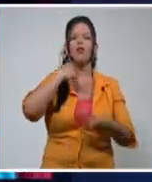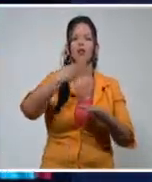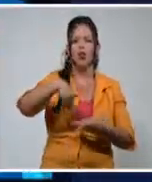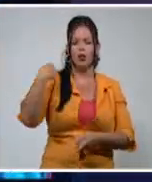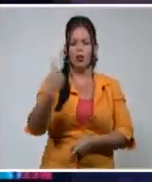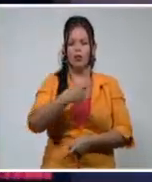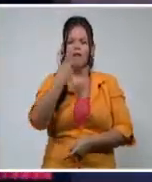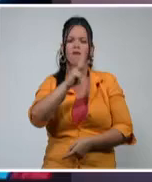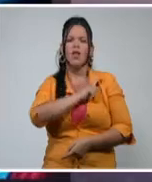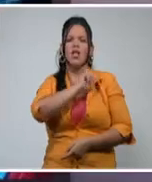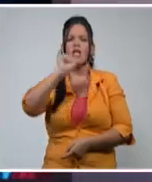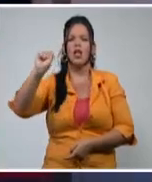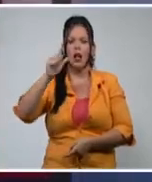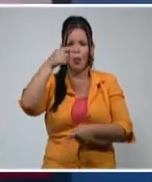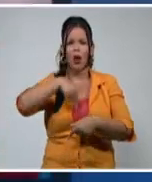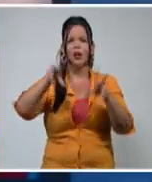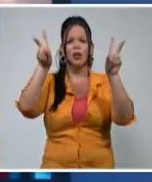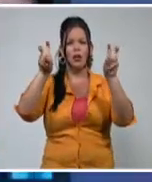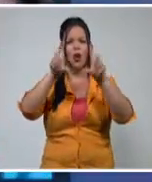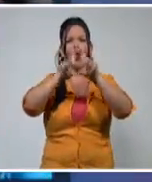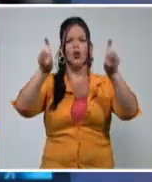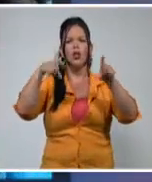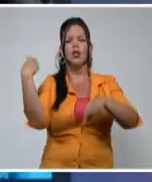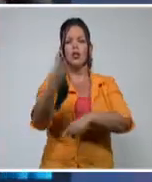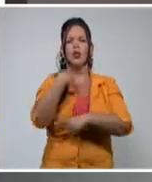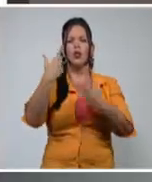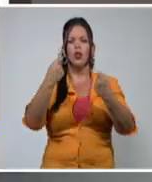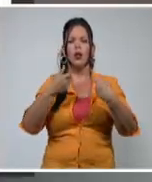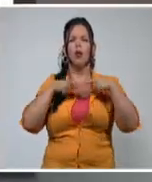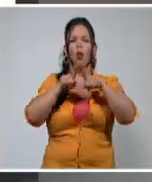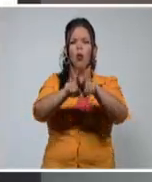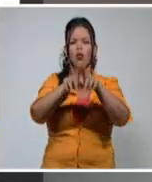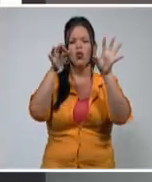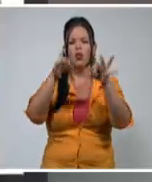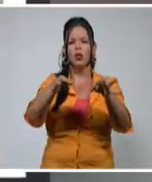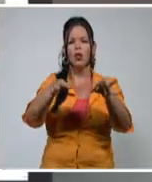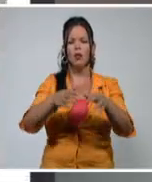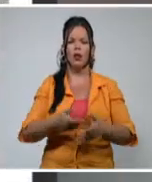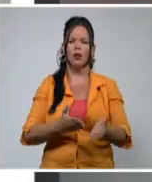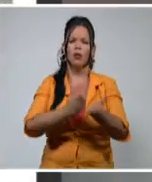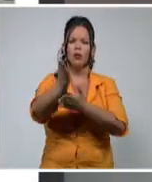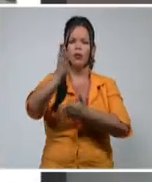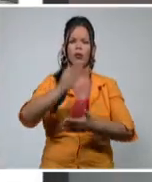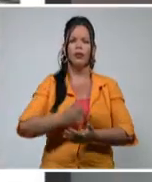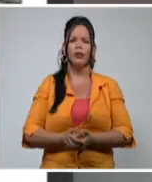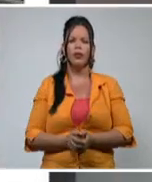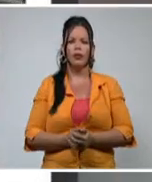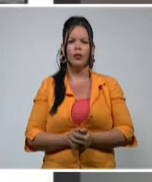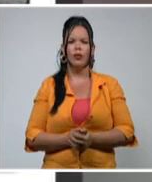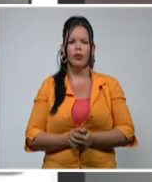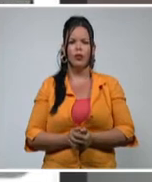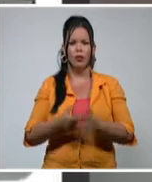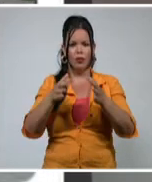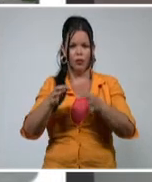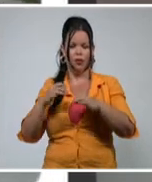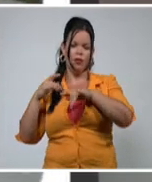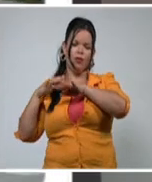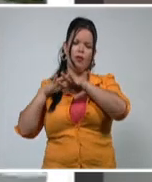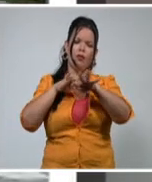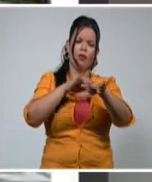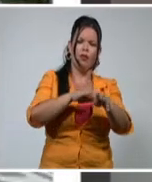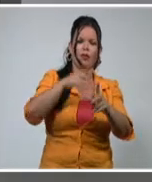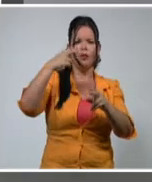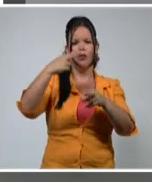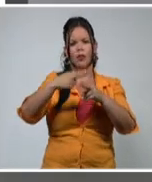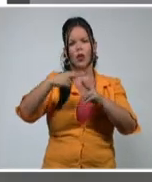consigna. Que nos tiene que mantener siempre. Gracias. En su 8ª edición, la caravana Puentes de Amor recorrió vías de